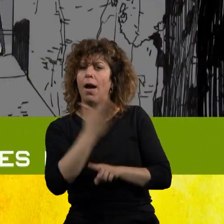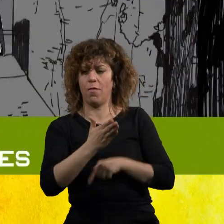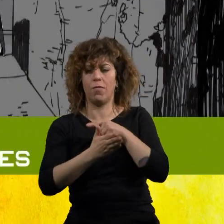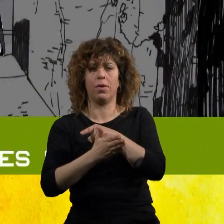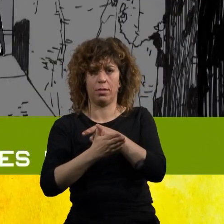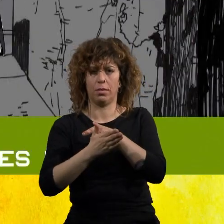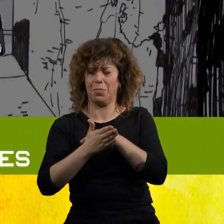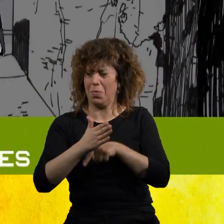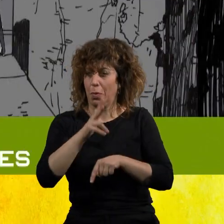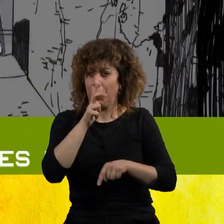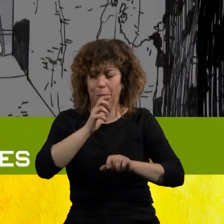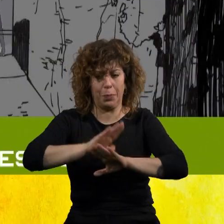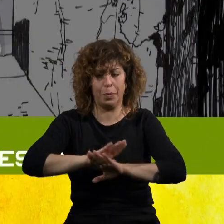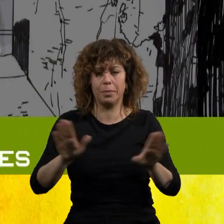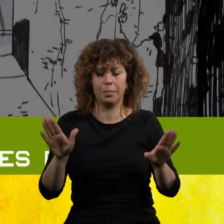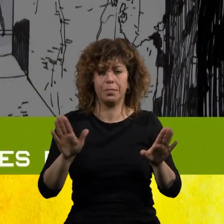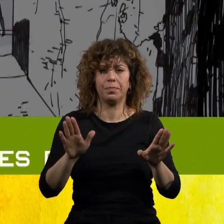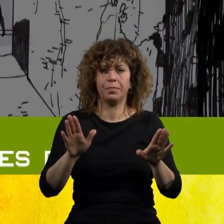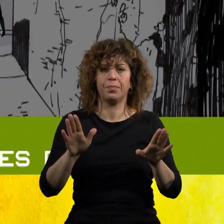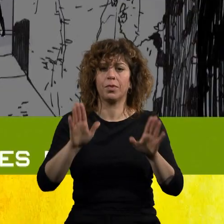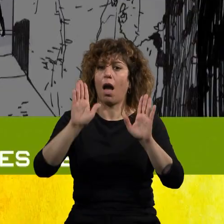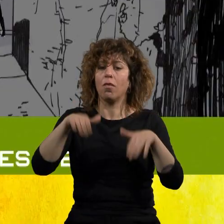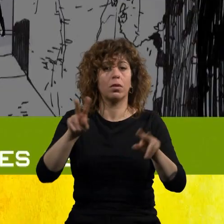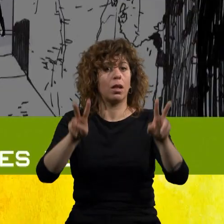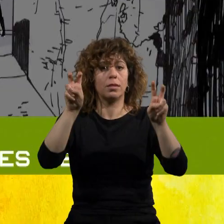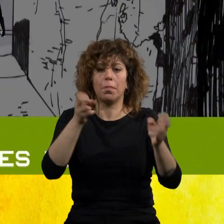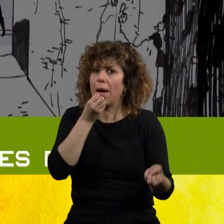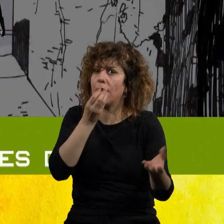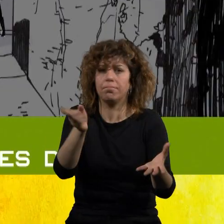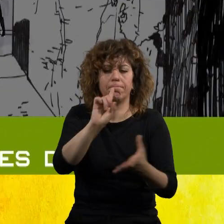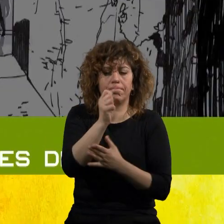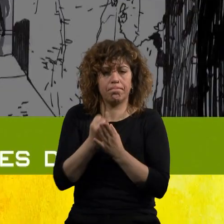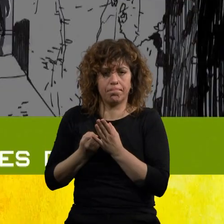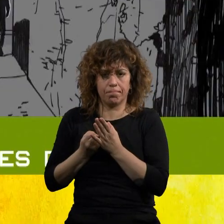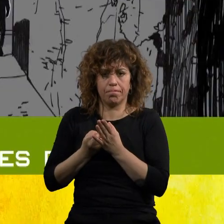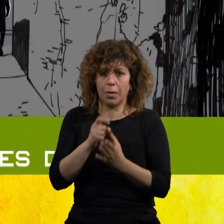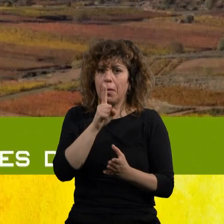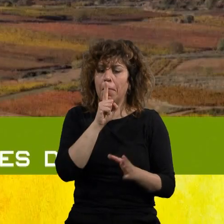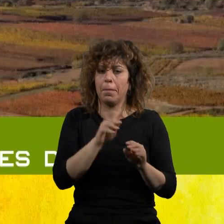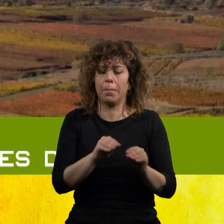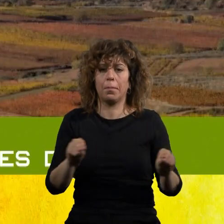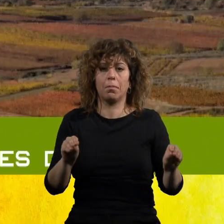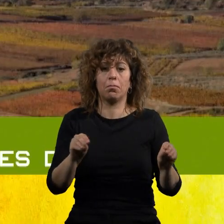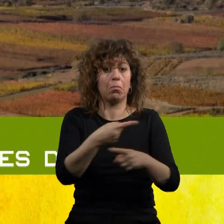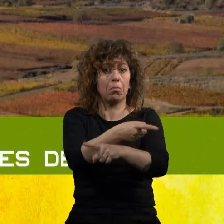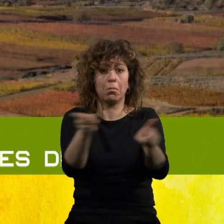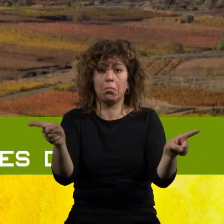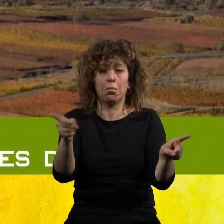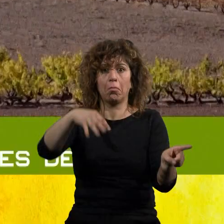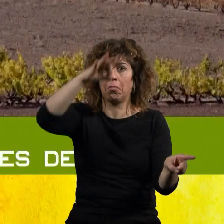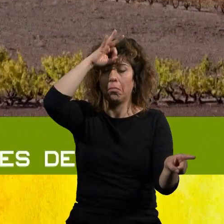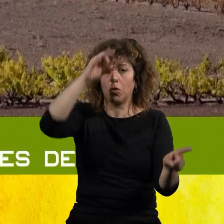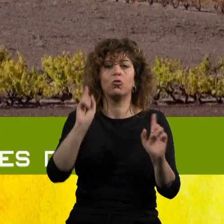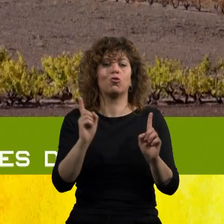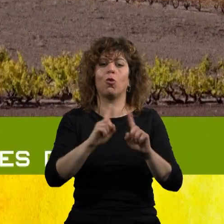porque fue atroz, aquello se silenció, y de tal manera se silenció que nadie sabe nada, más que los propios